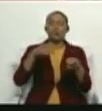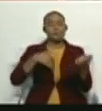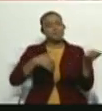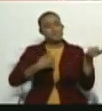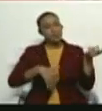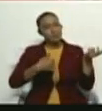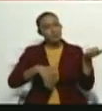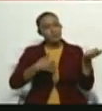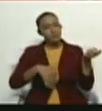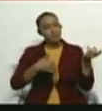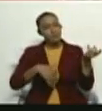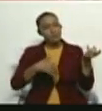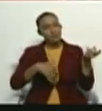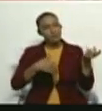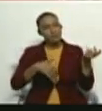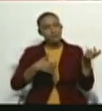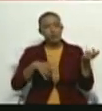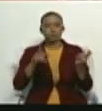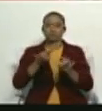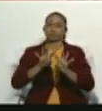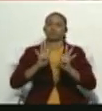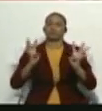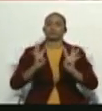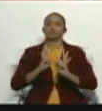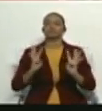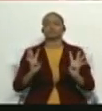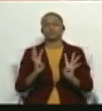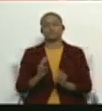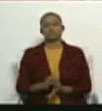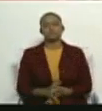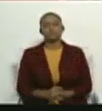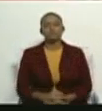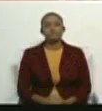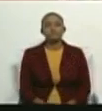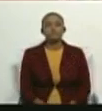tu corazón una casa de puertas